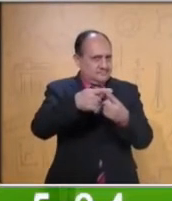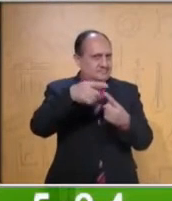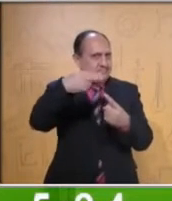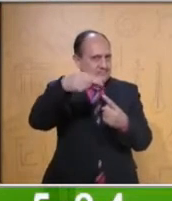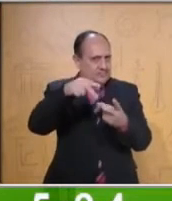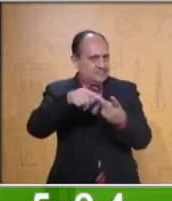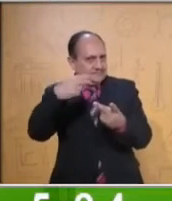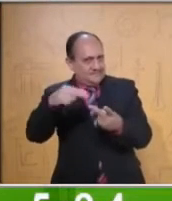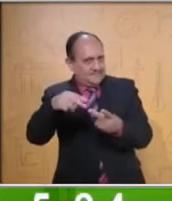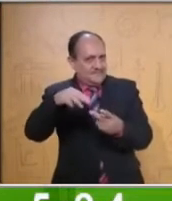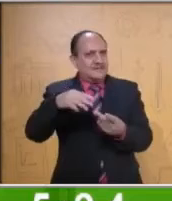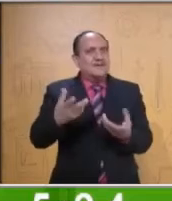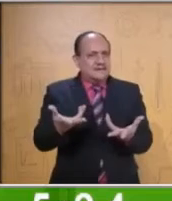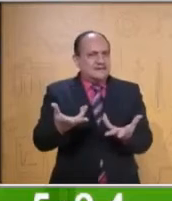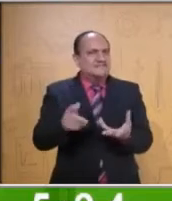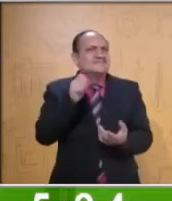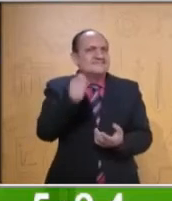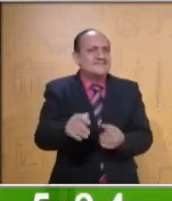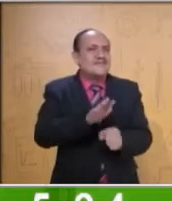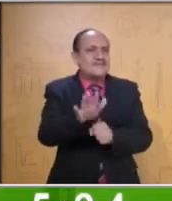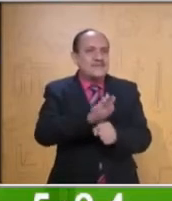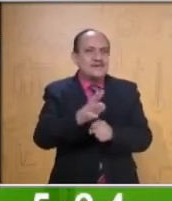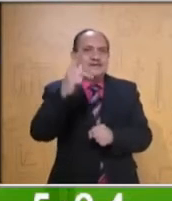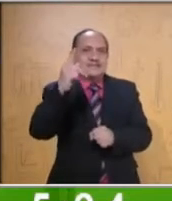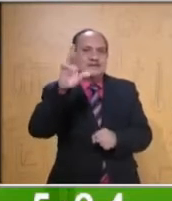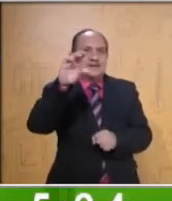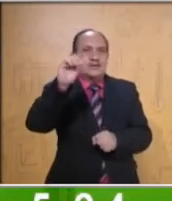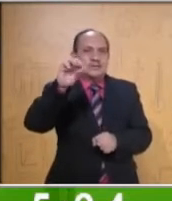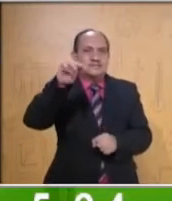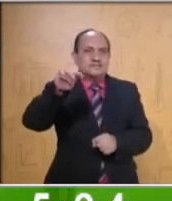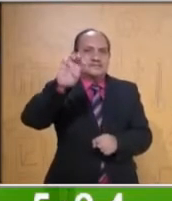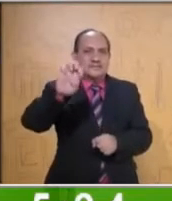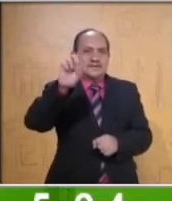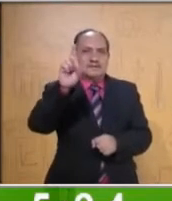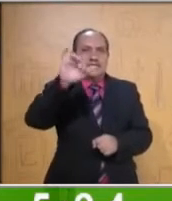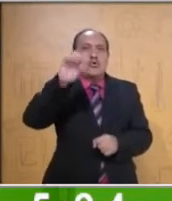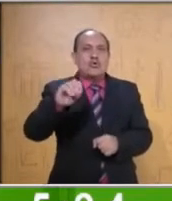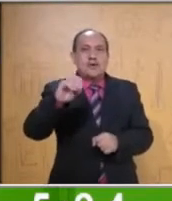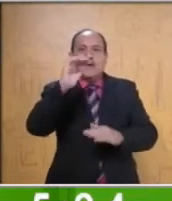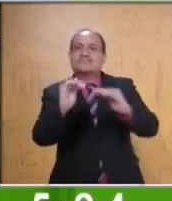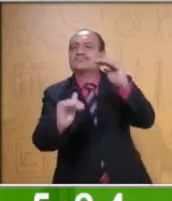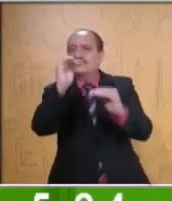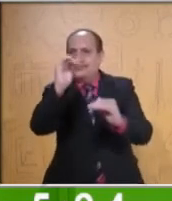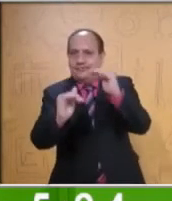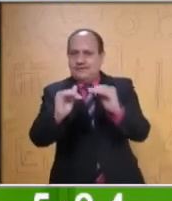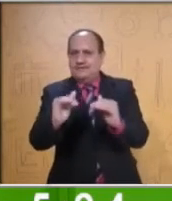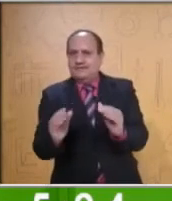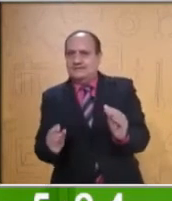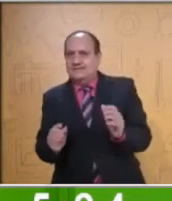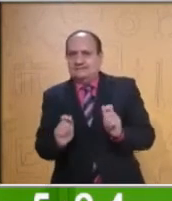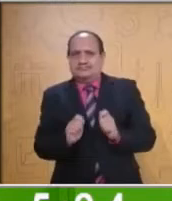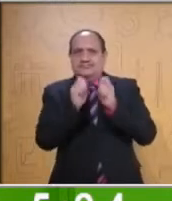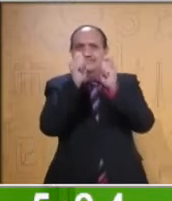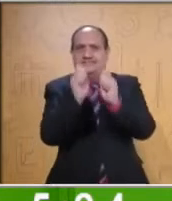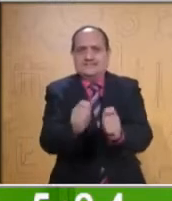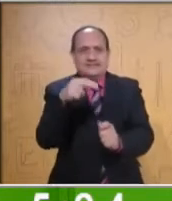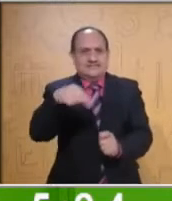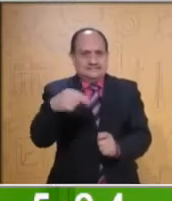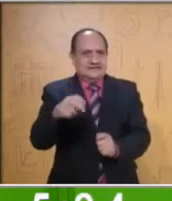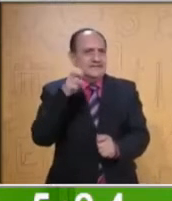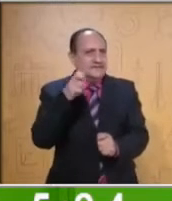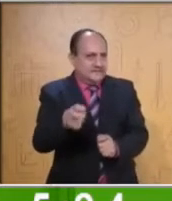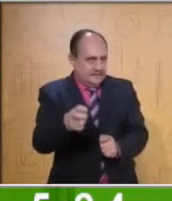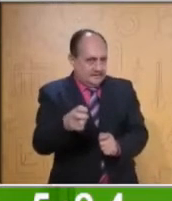Muy bien, la media aritmética también la llamamos promedio. Este es un nombre que generalmente le damos y de hecho